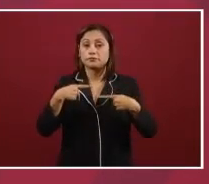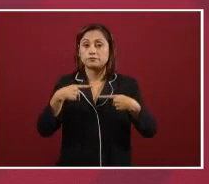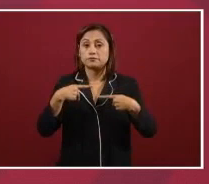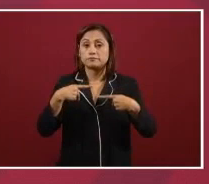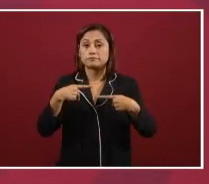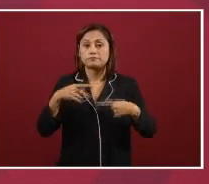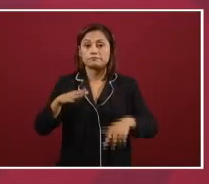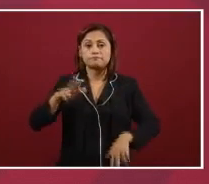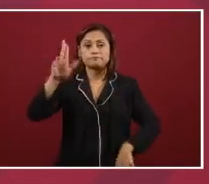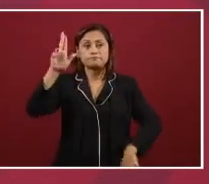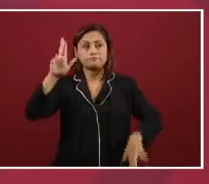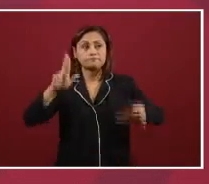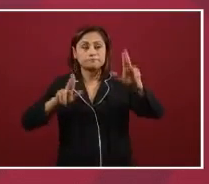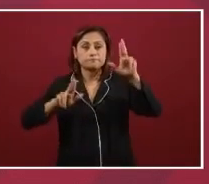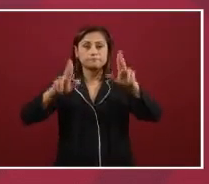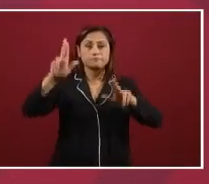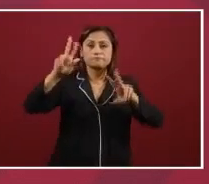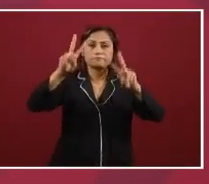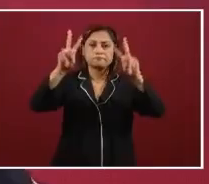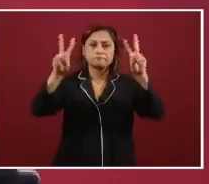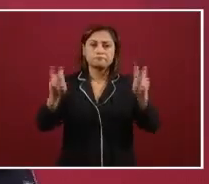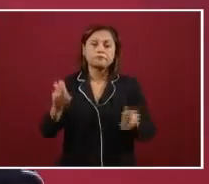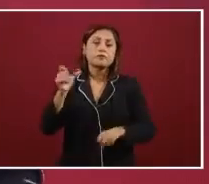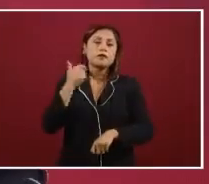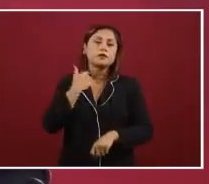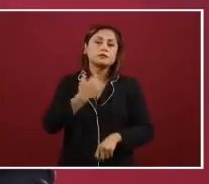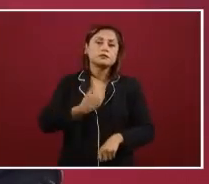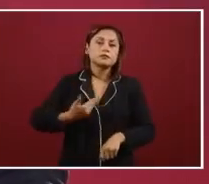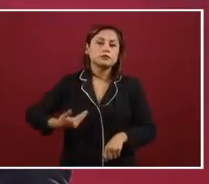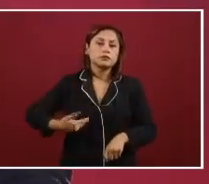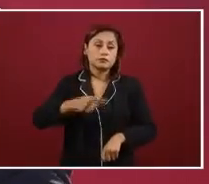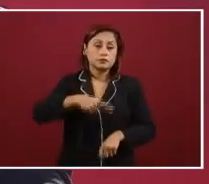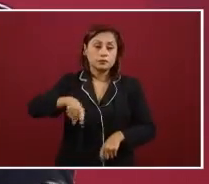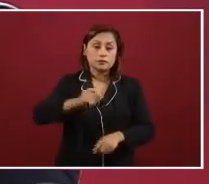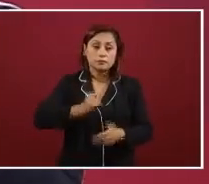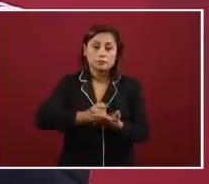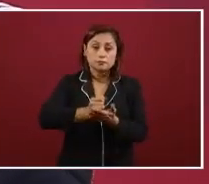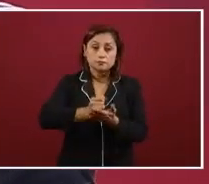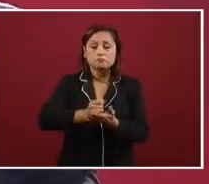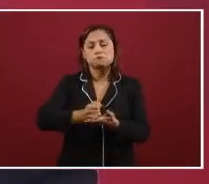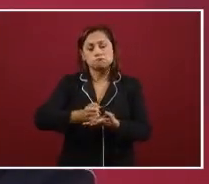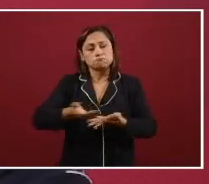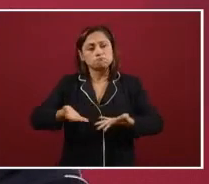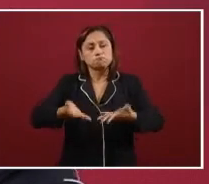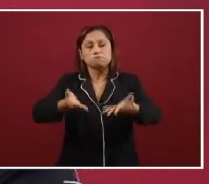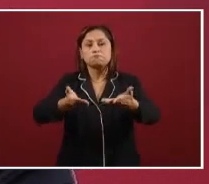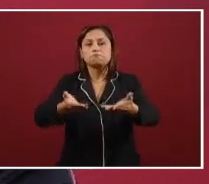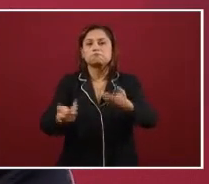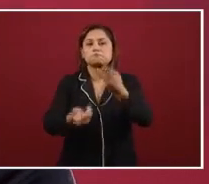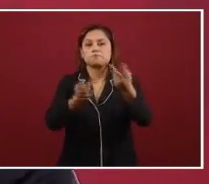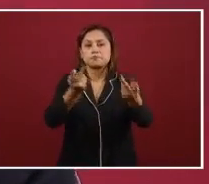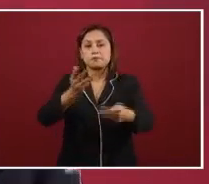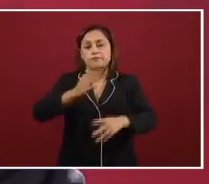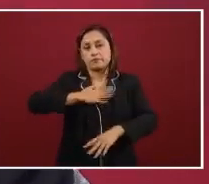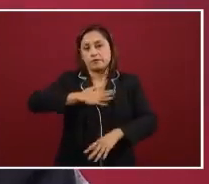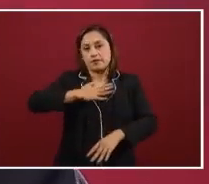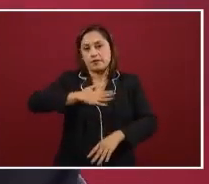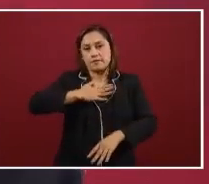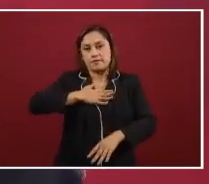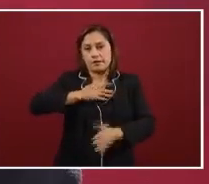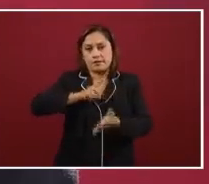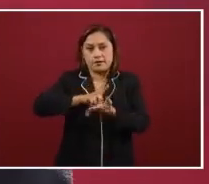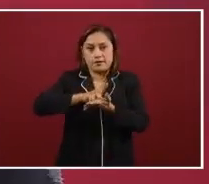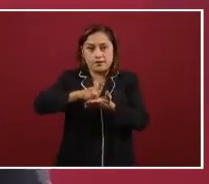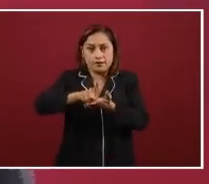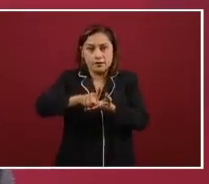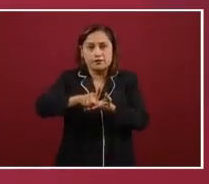a consulta lo de los expresidentes, a la consulta. Y yo voy a hacer uso de mi derecho para